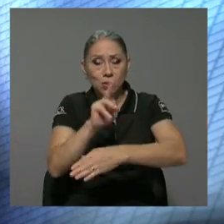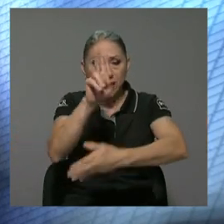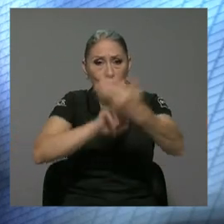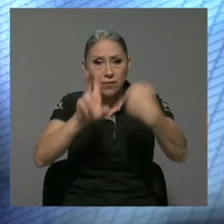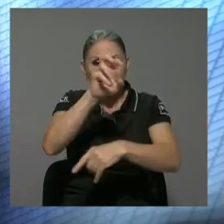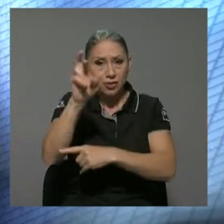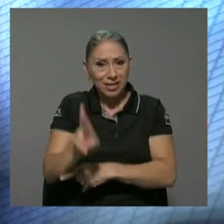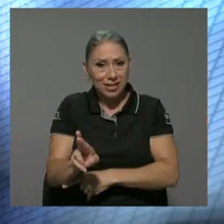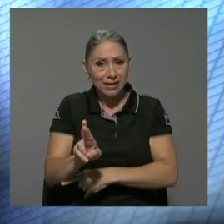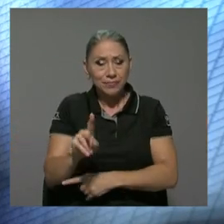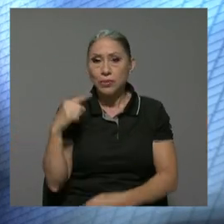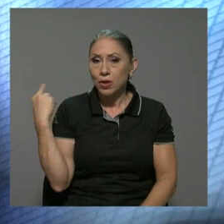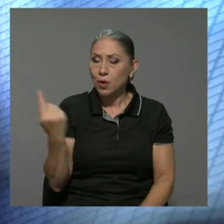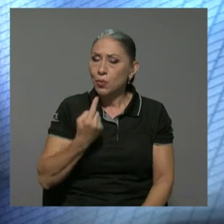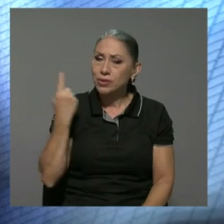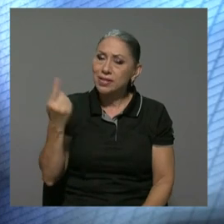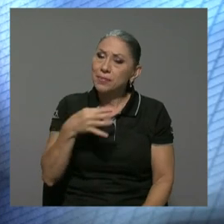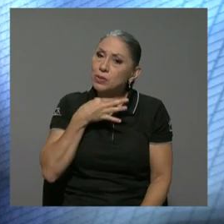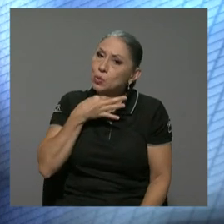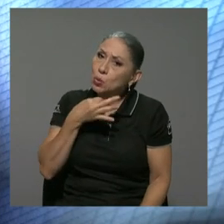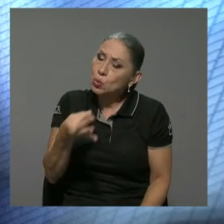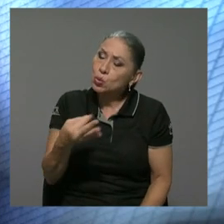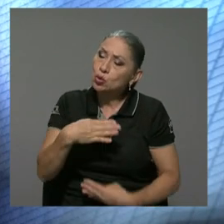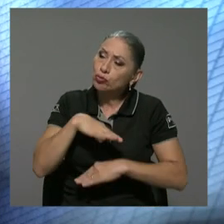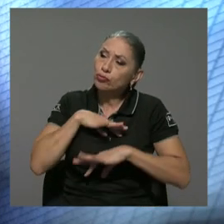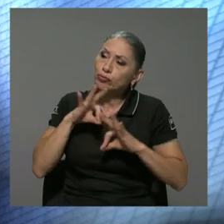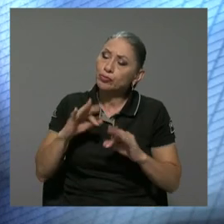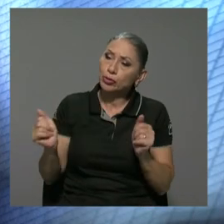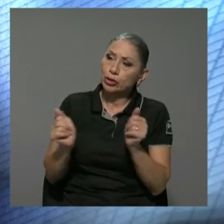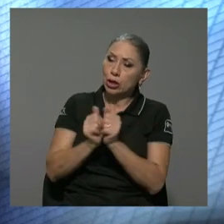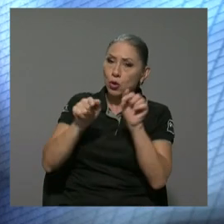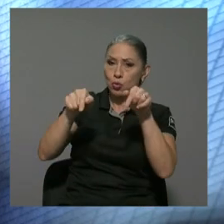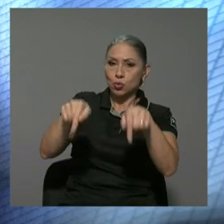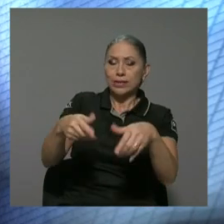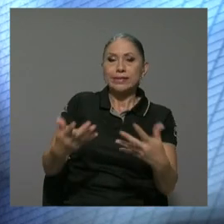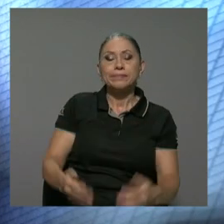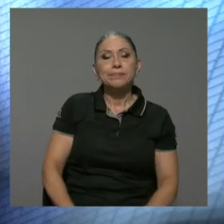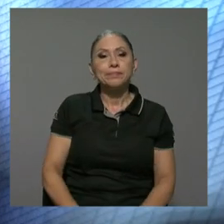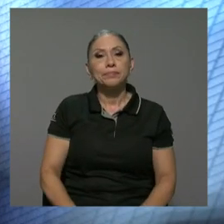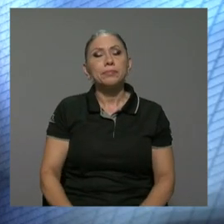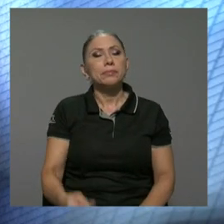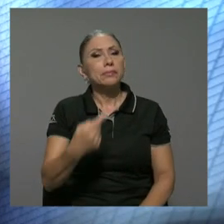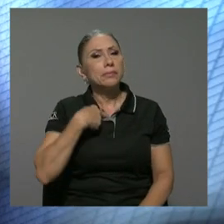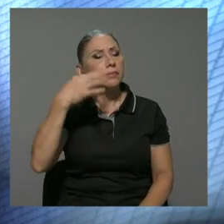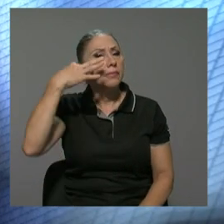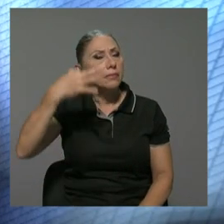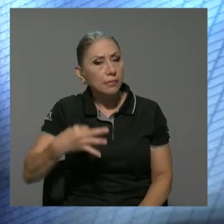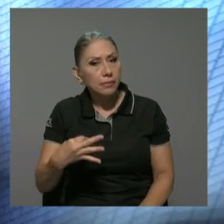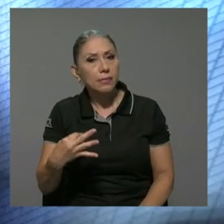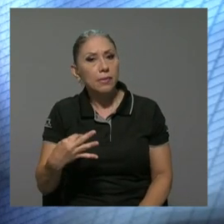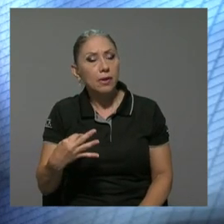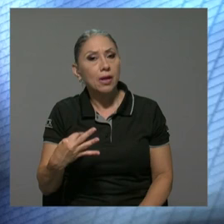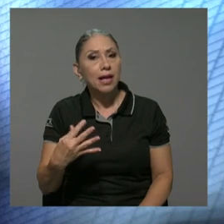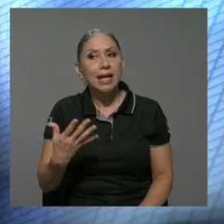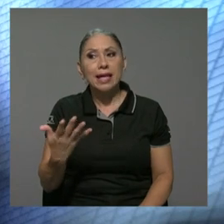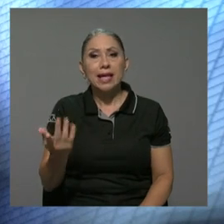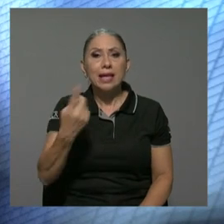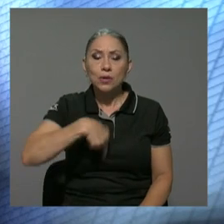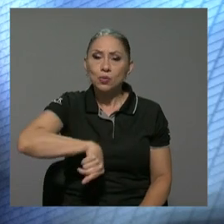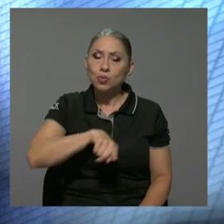como siempre, un gusto y un placer acompañarles. Yo creo que